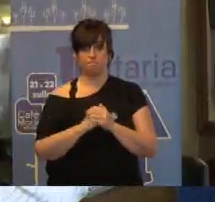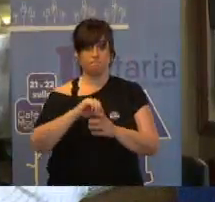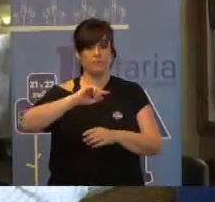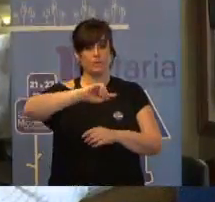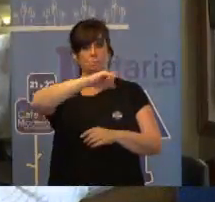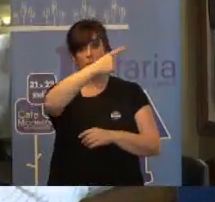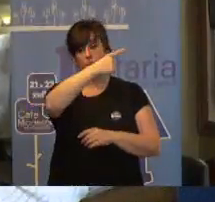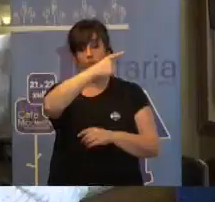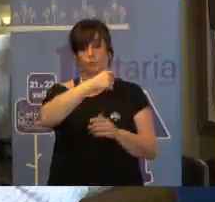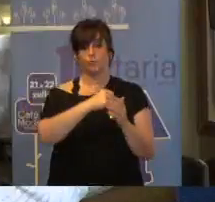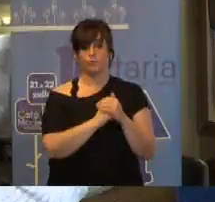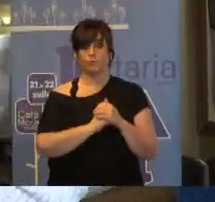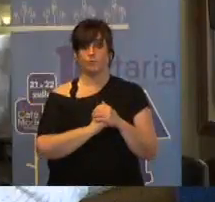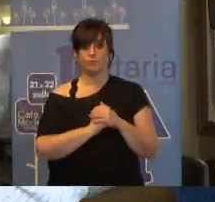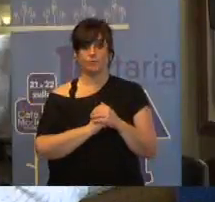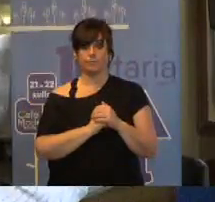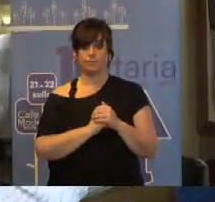clave